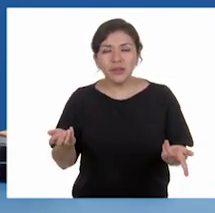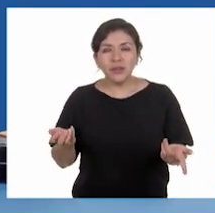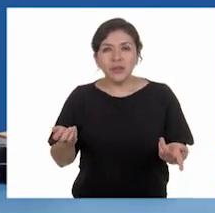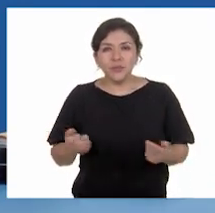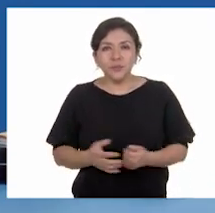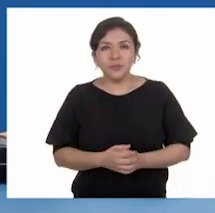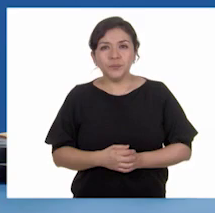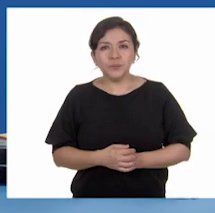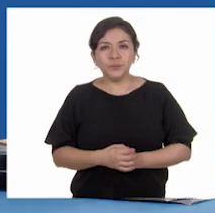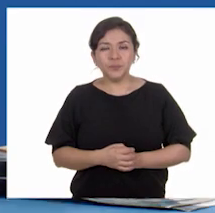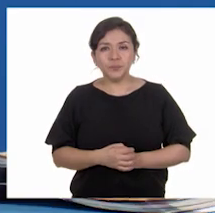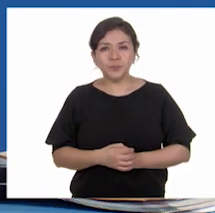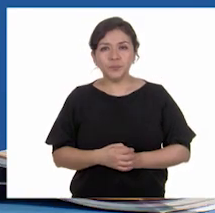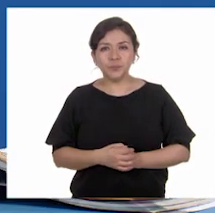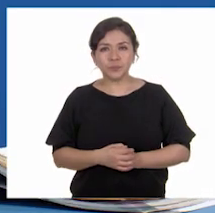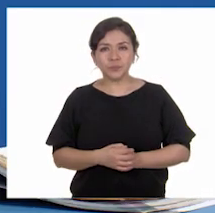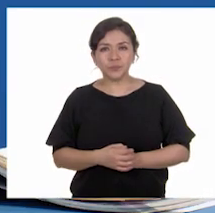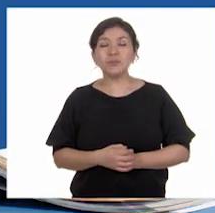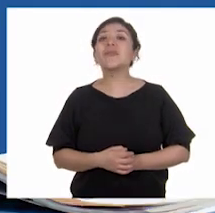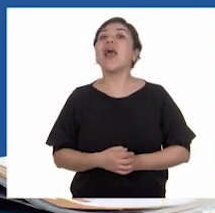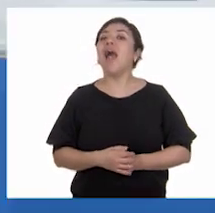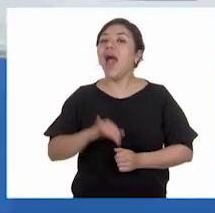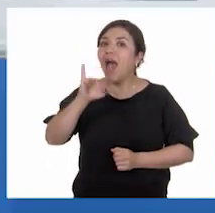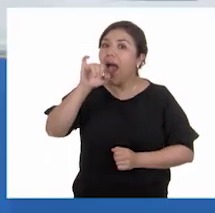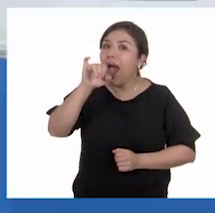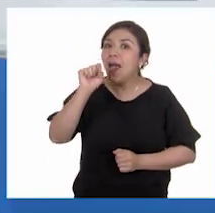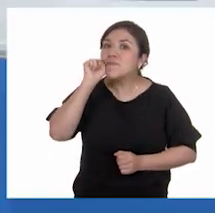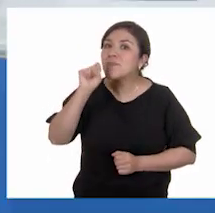igual... ¡Ah! ¡Sí, me da